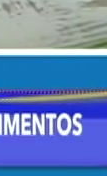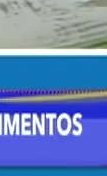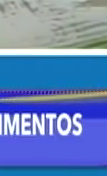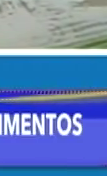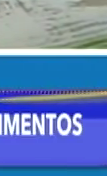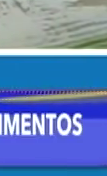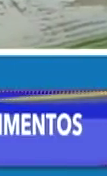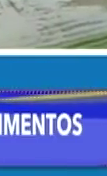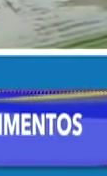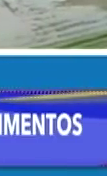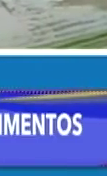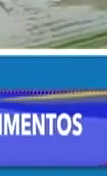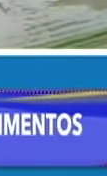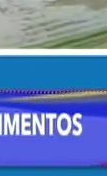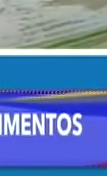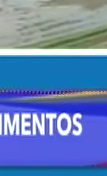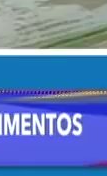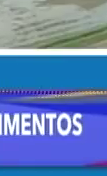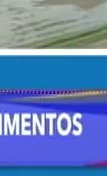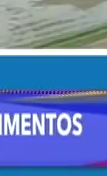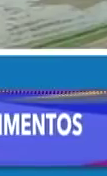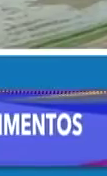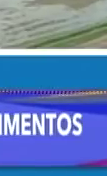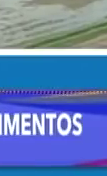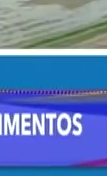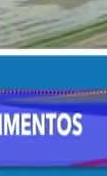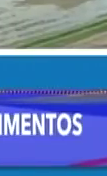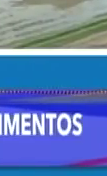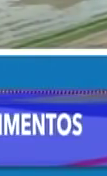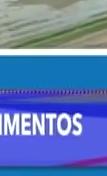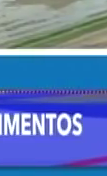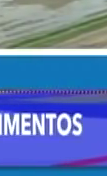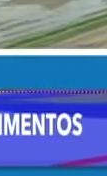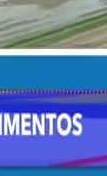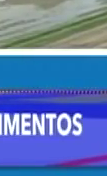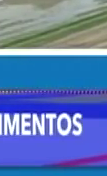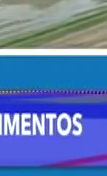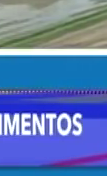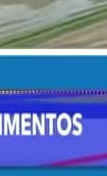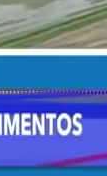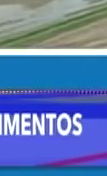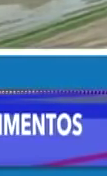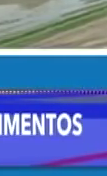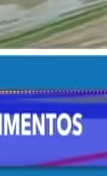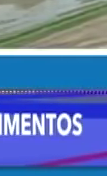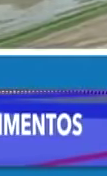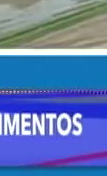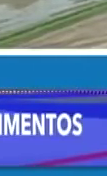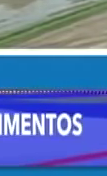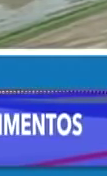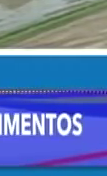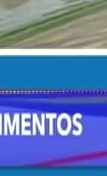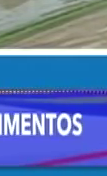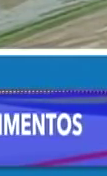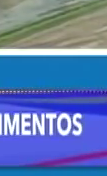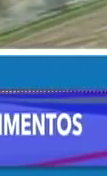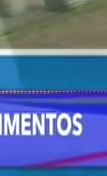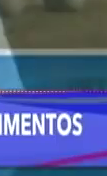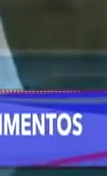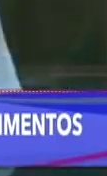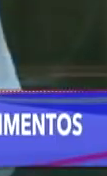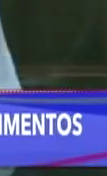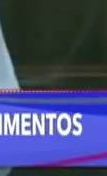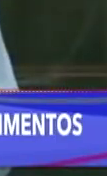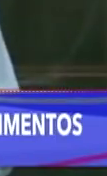de las productoras de la venezuela potencia alegría es lo que transmite cogeré muchas gracias